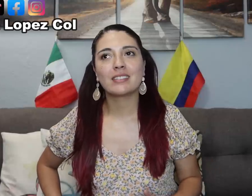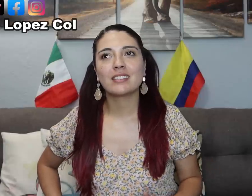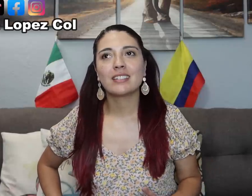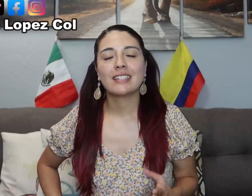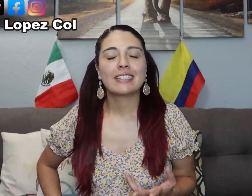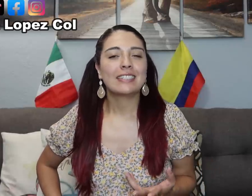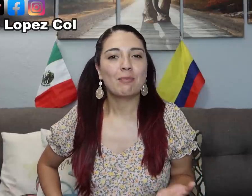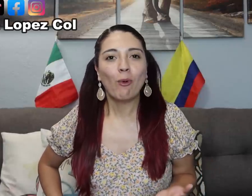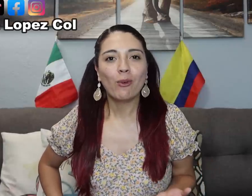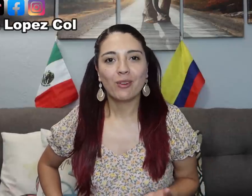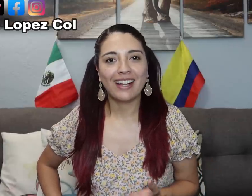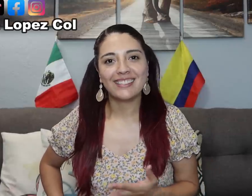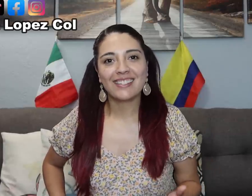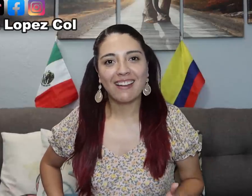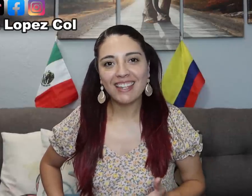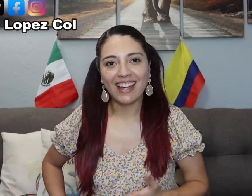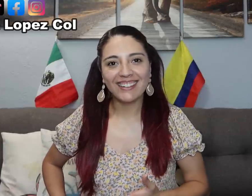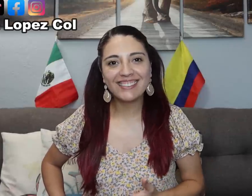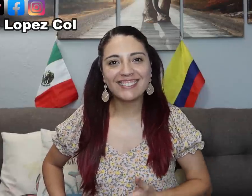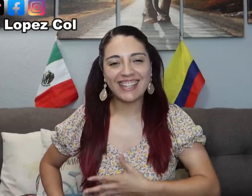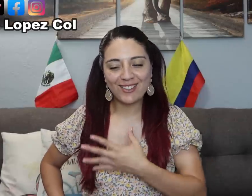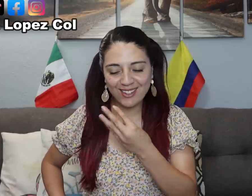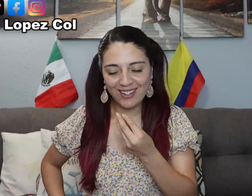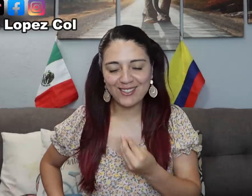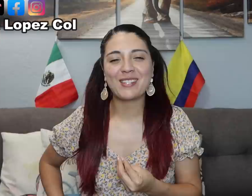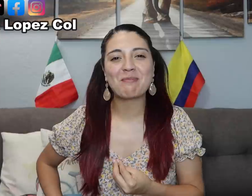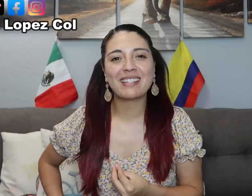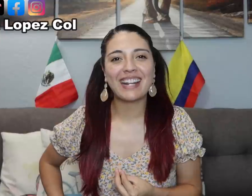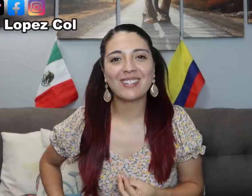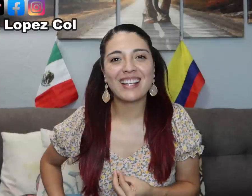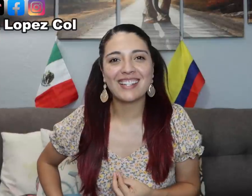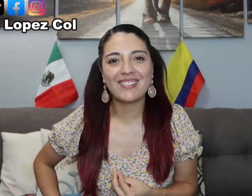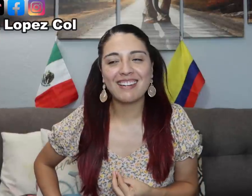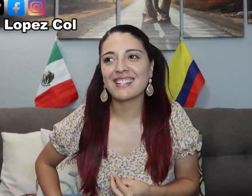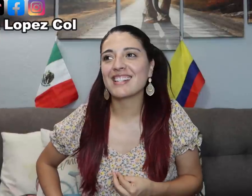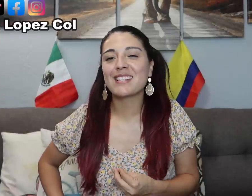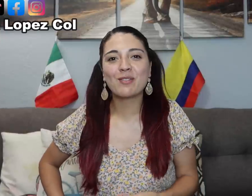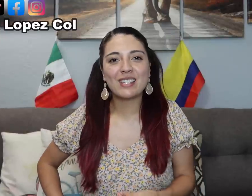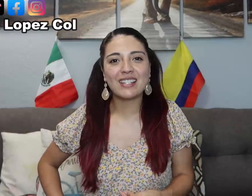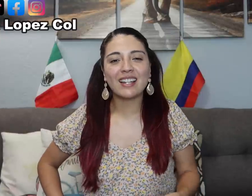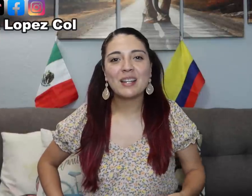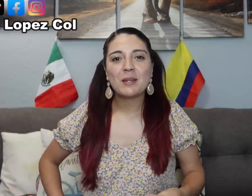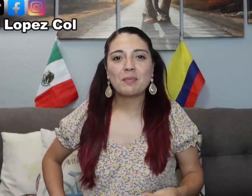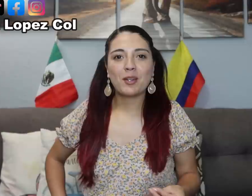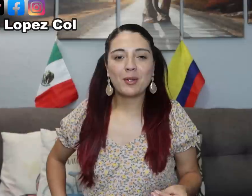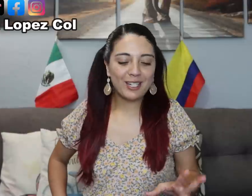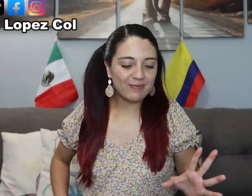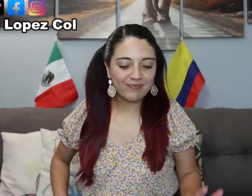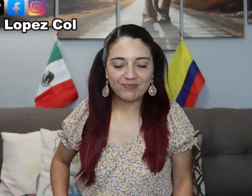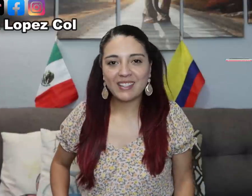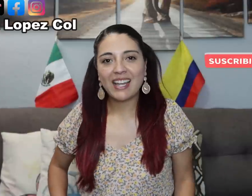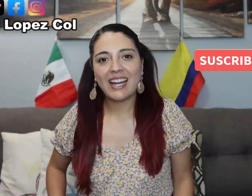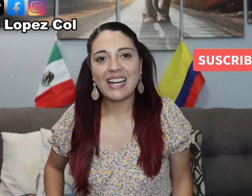porque pues, ni modo, así es la vida. Eso es lo que yo siempre trato de hacer, aunque a veces es difícil. Pero